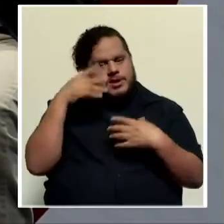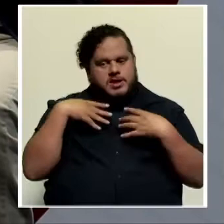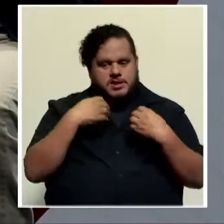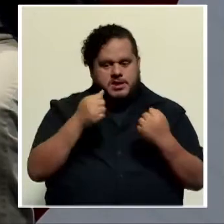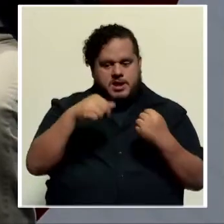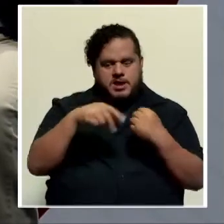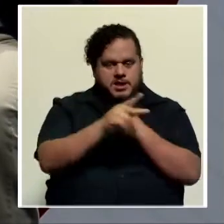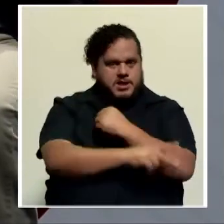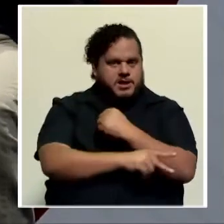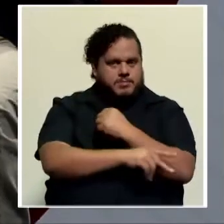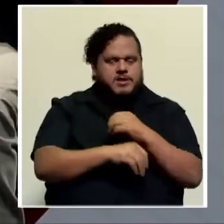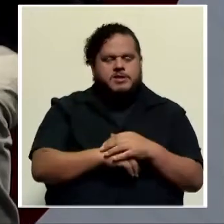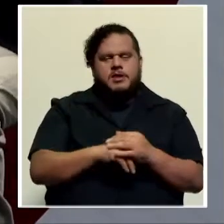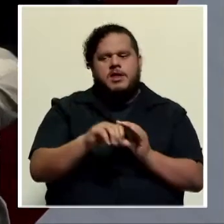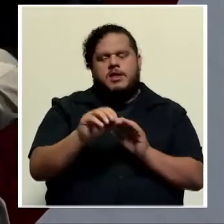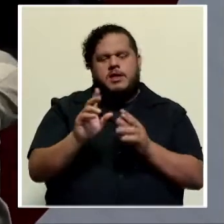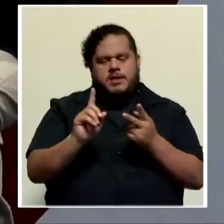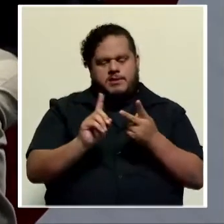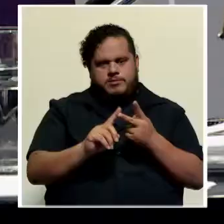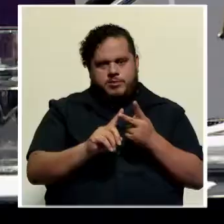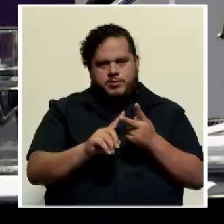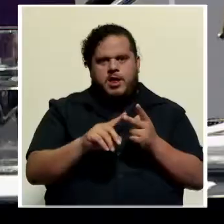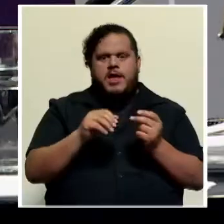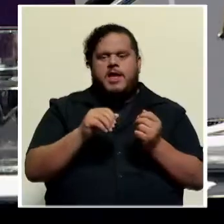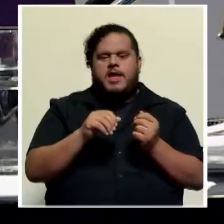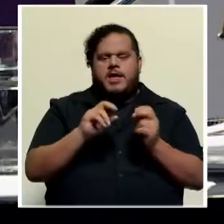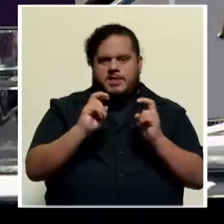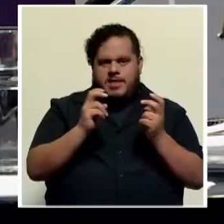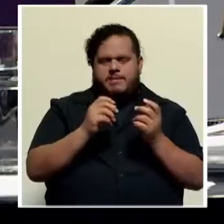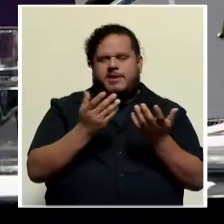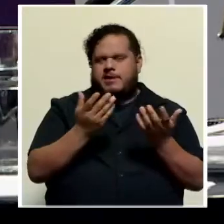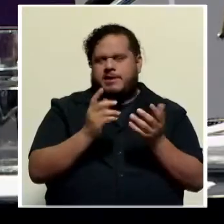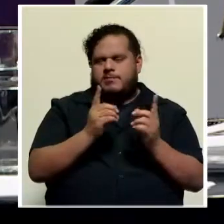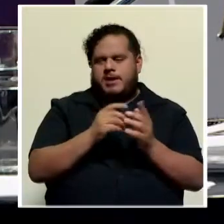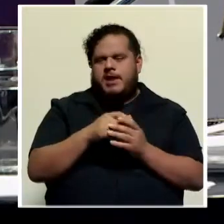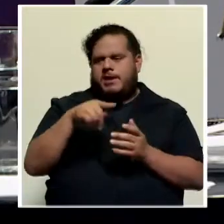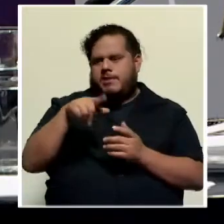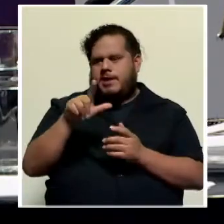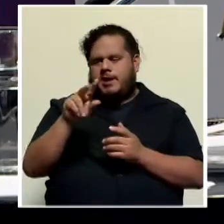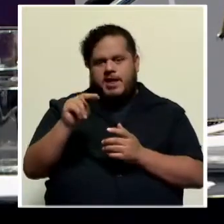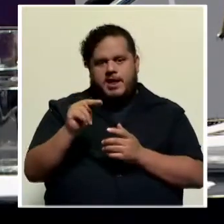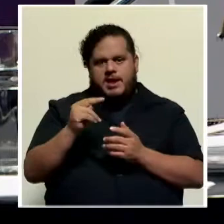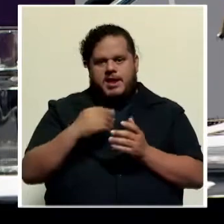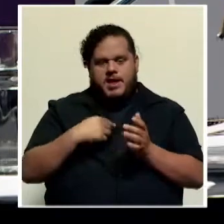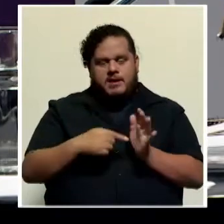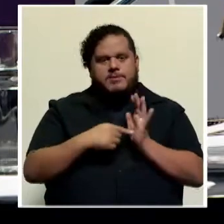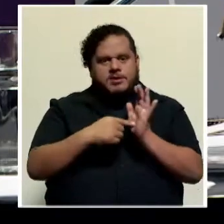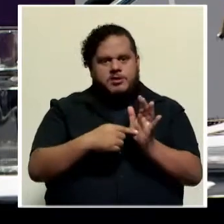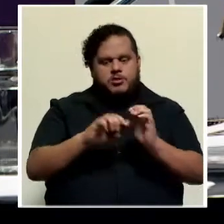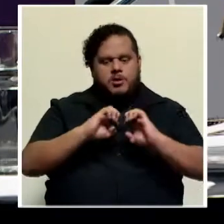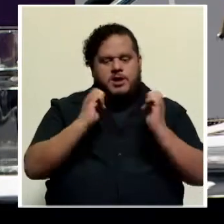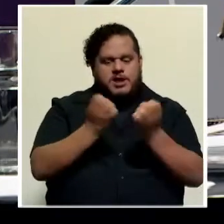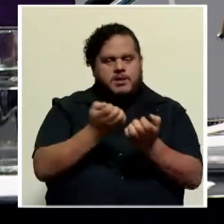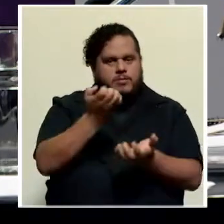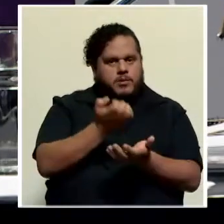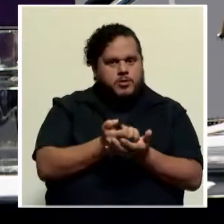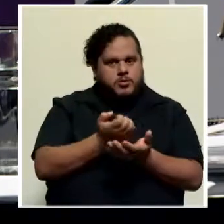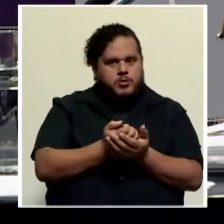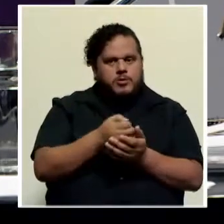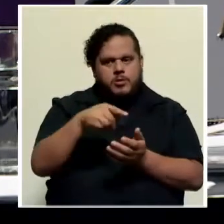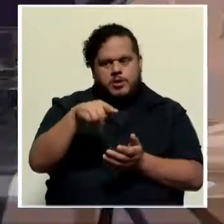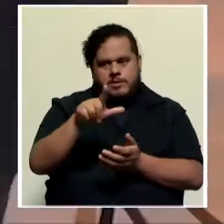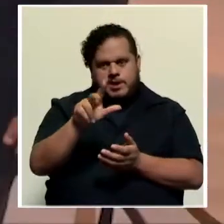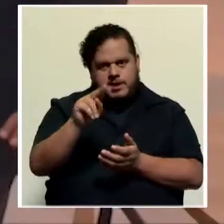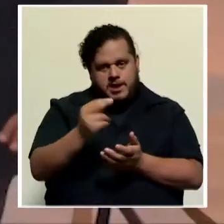Y lo otro que queríamos comentar era el tema de Liberación Nacional, porque presentó el equipo económico esta semana, que fue un golpe